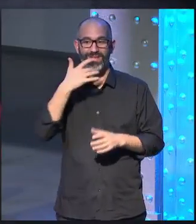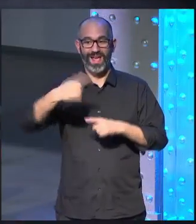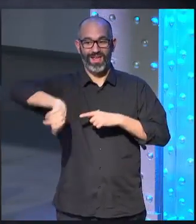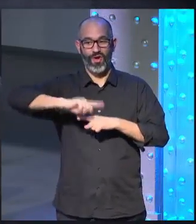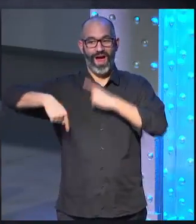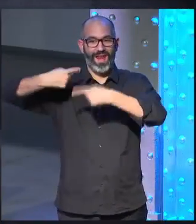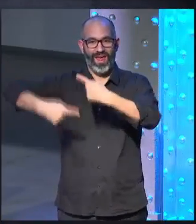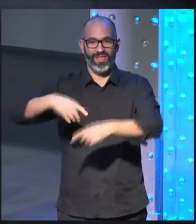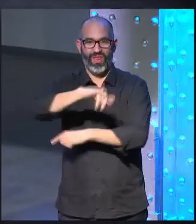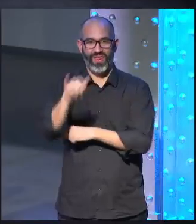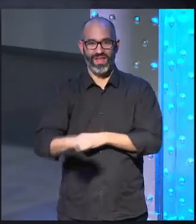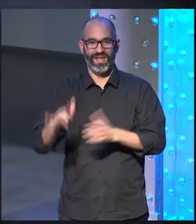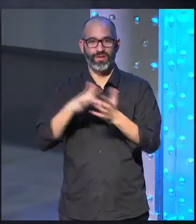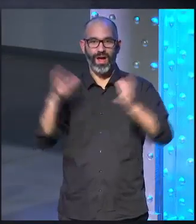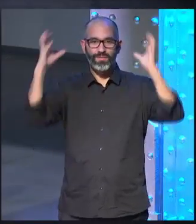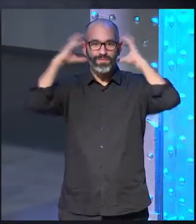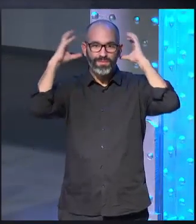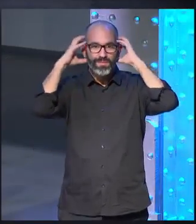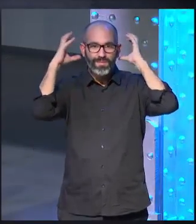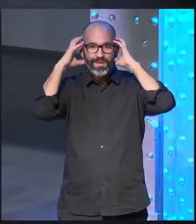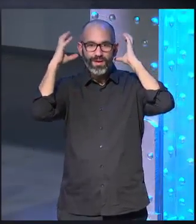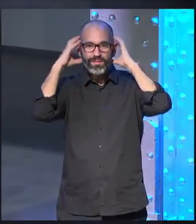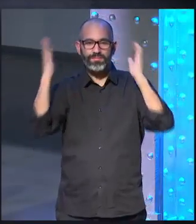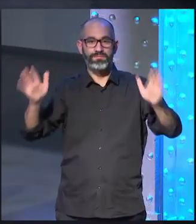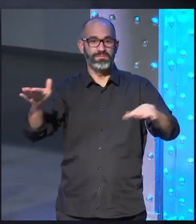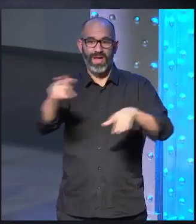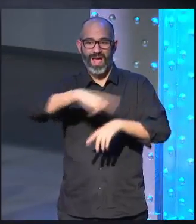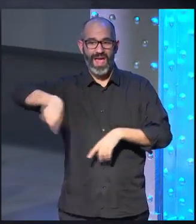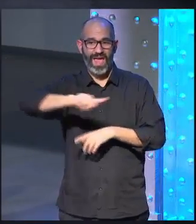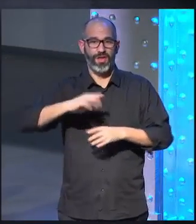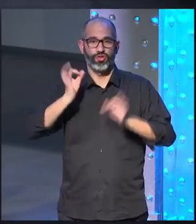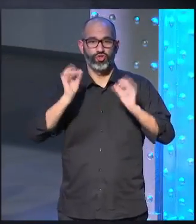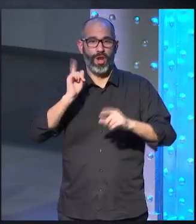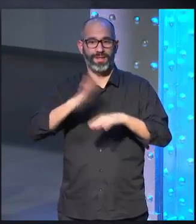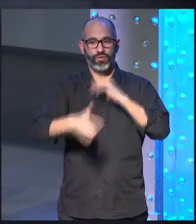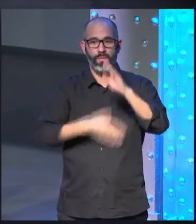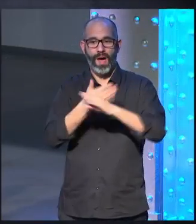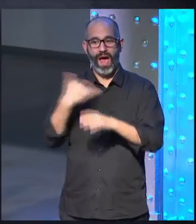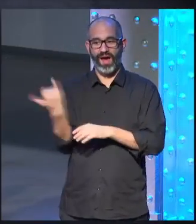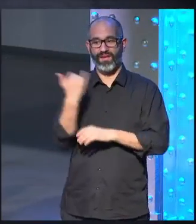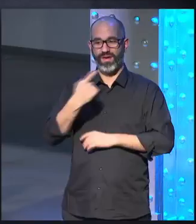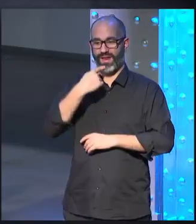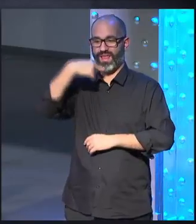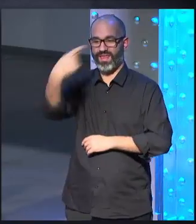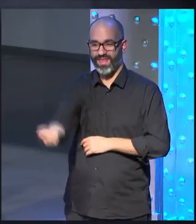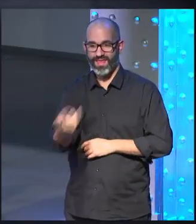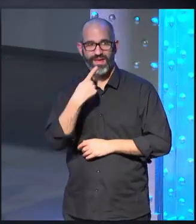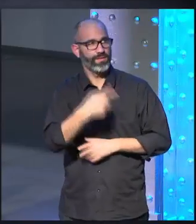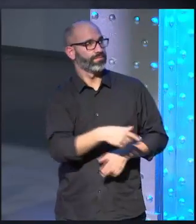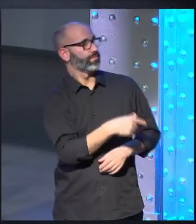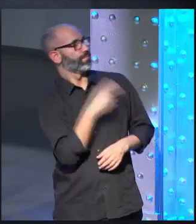llegan con los cascos puestos y básicamente llegas a su sitio como jefe suyo y le dices, oye,